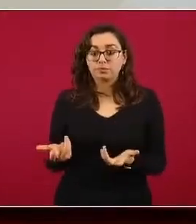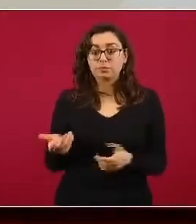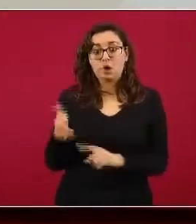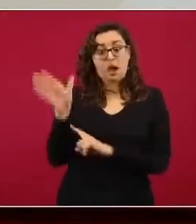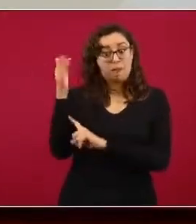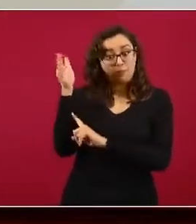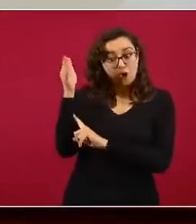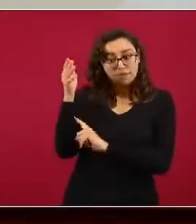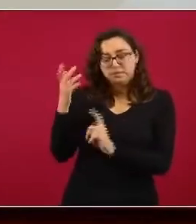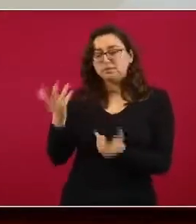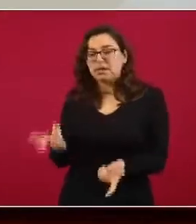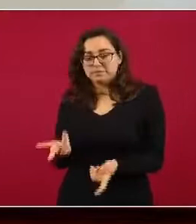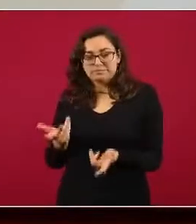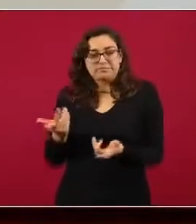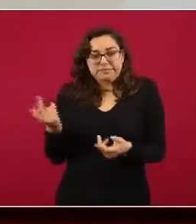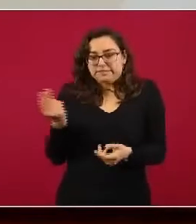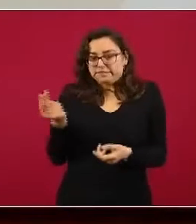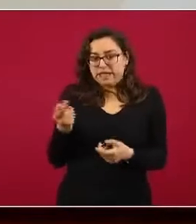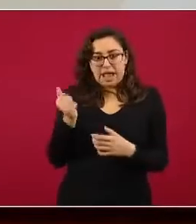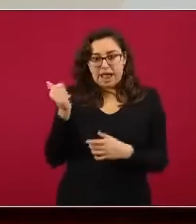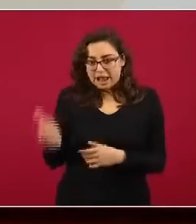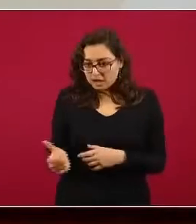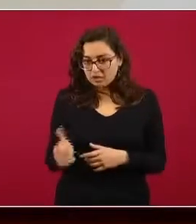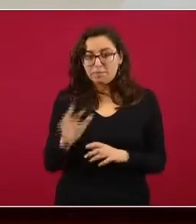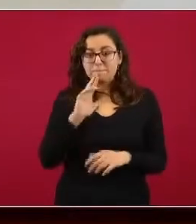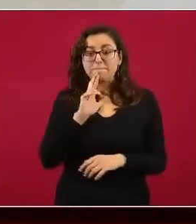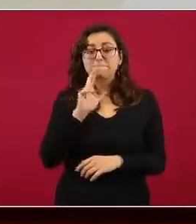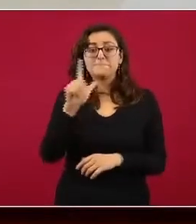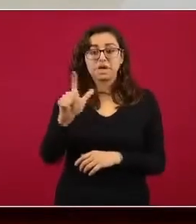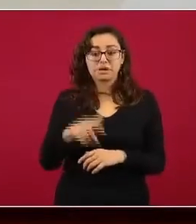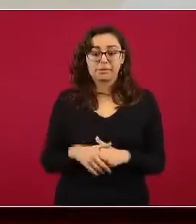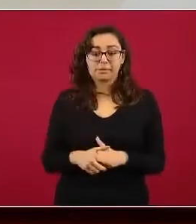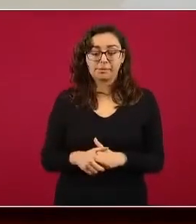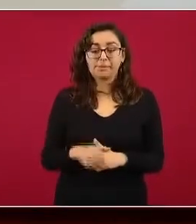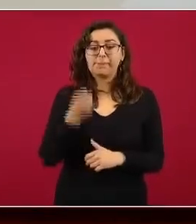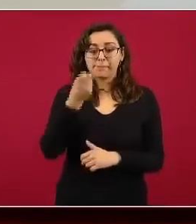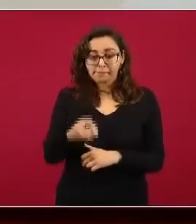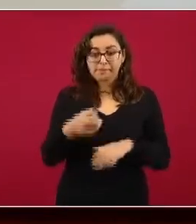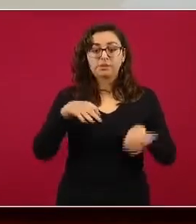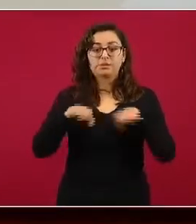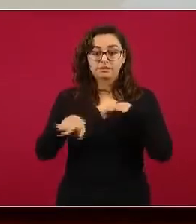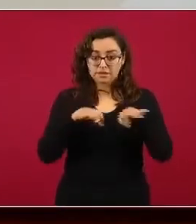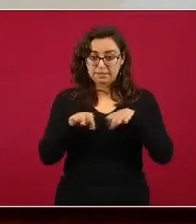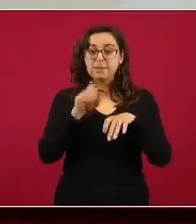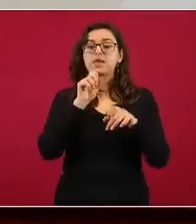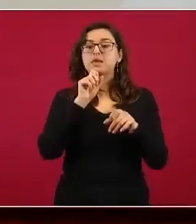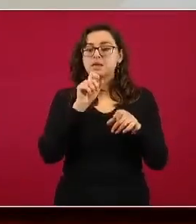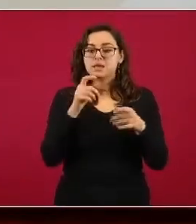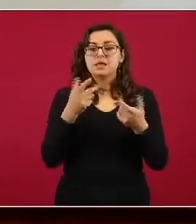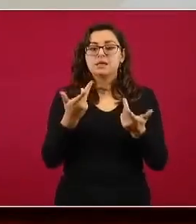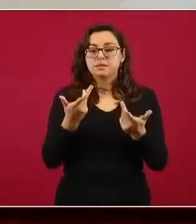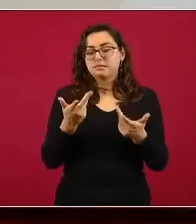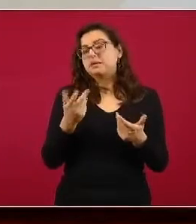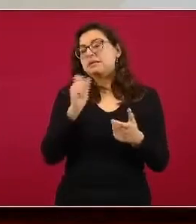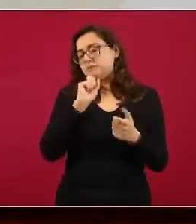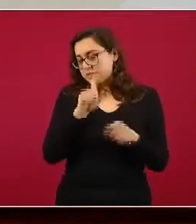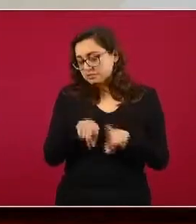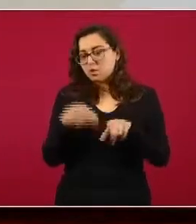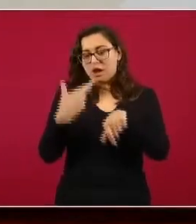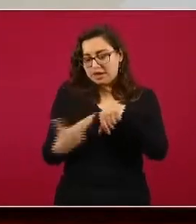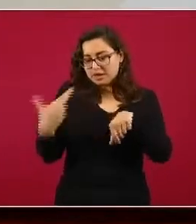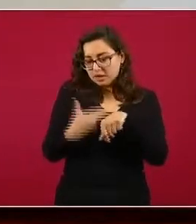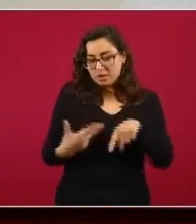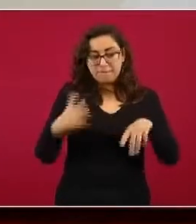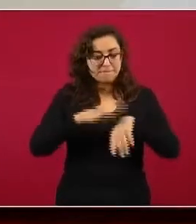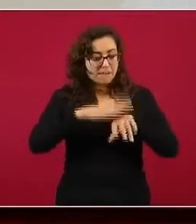ambulancia para llevar a cabo o realizar el traslado. Se está también trabajando en la contratación de personal El personal, como ustedes han